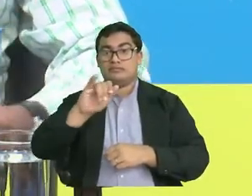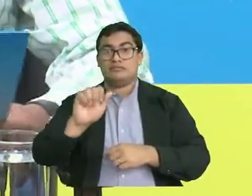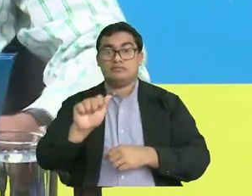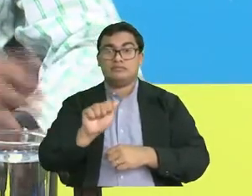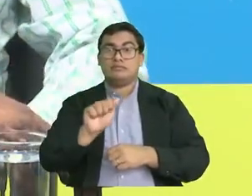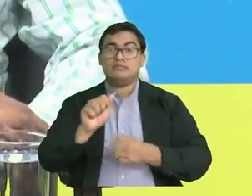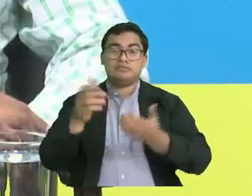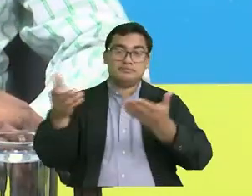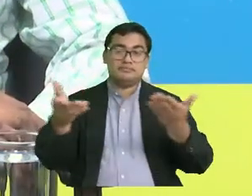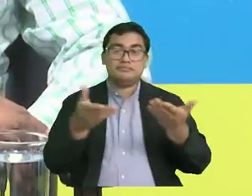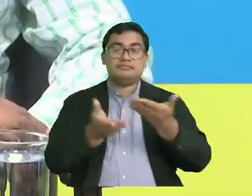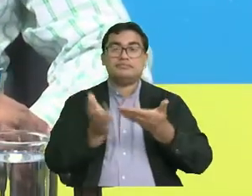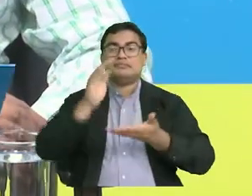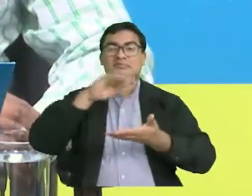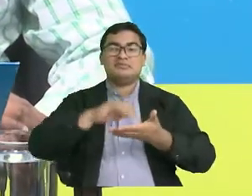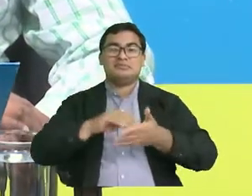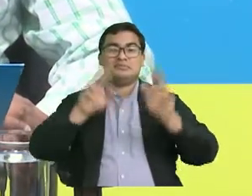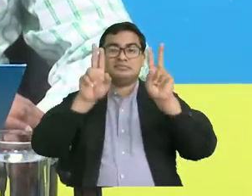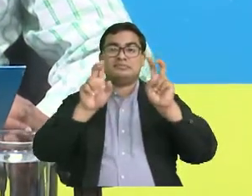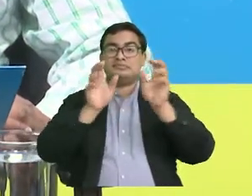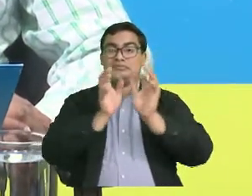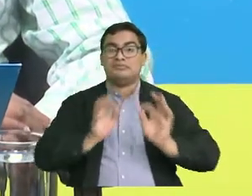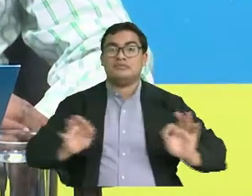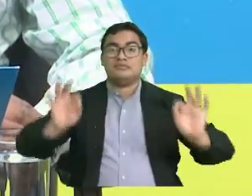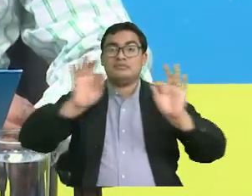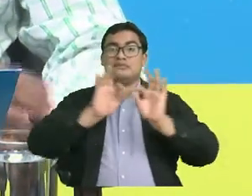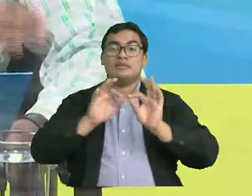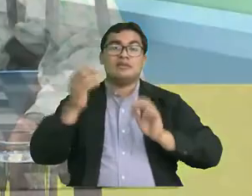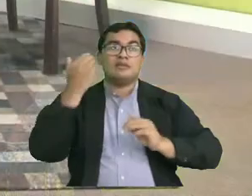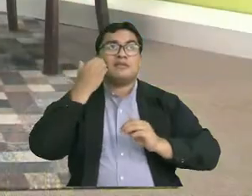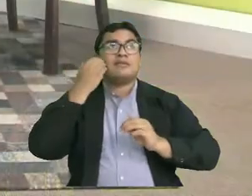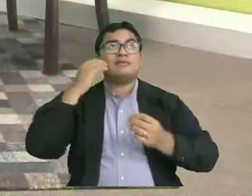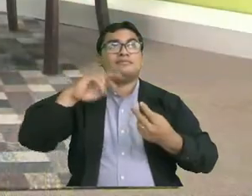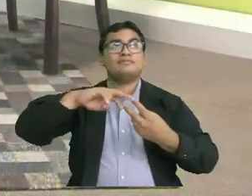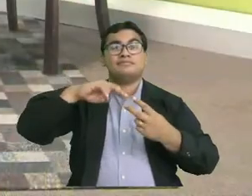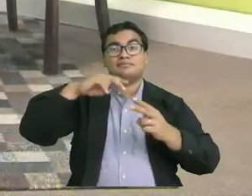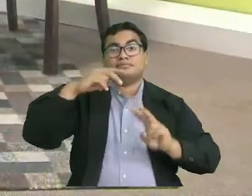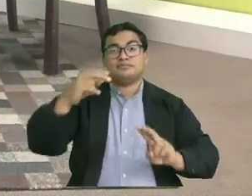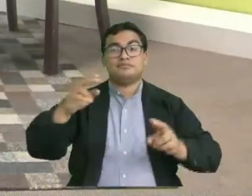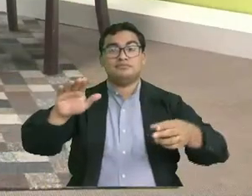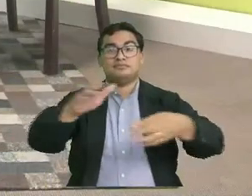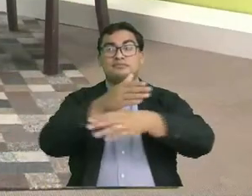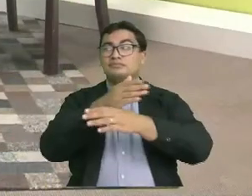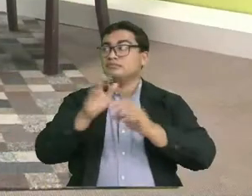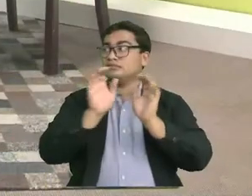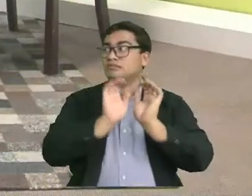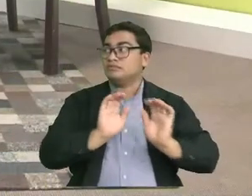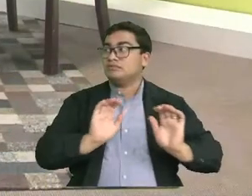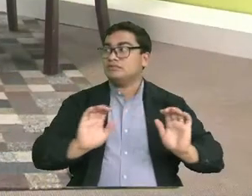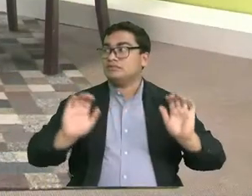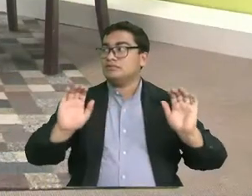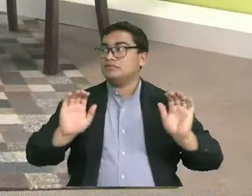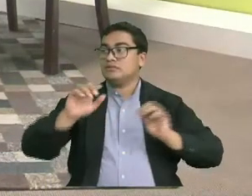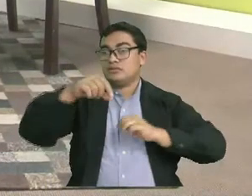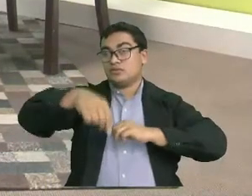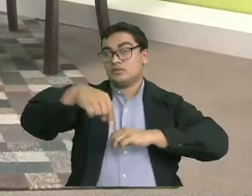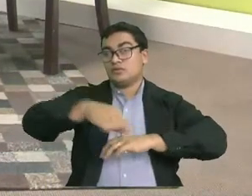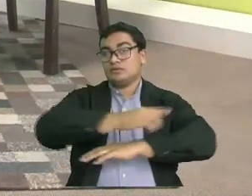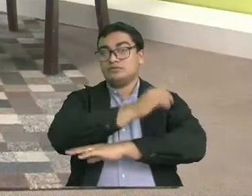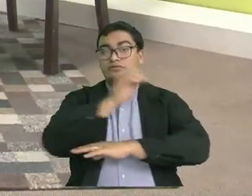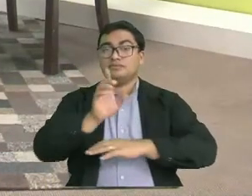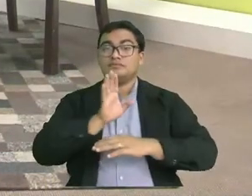tan complejo y tan amplio como son las enfermedades genéticas más comunes en nuestra niñez. Hoy vamos a estar hablando